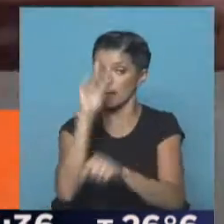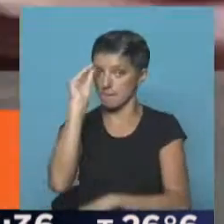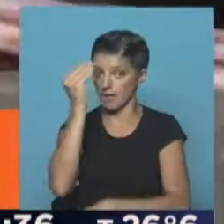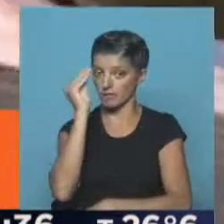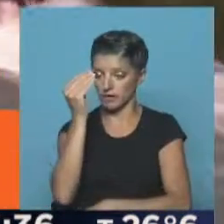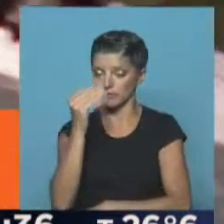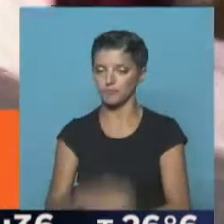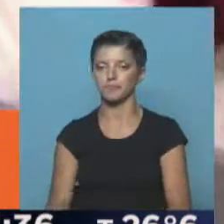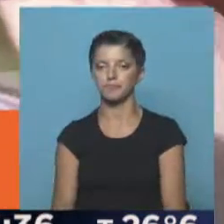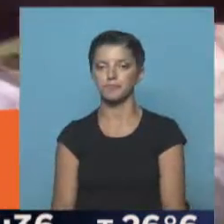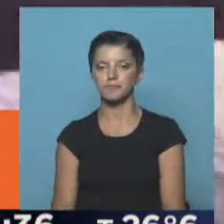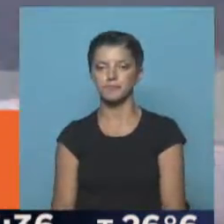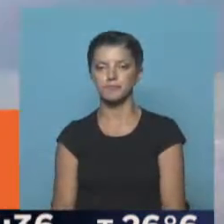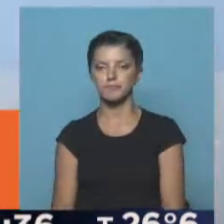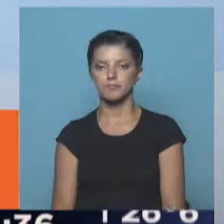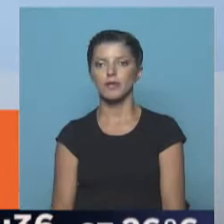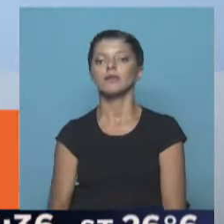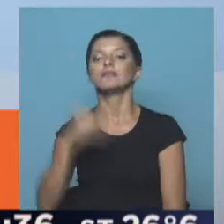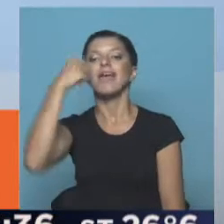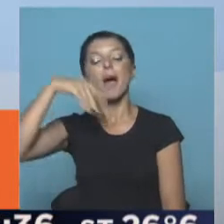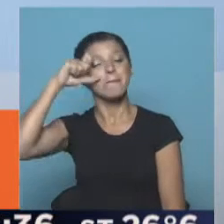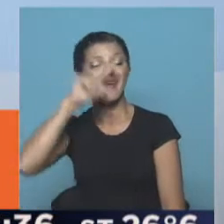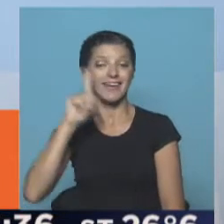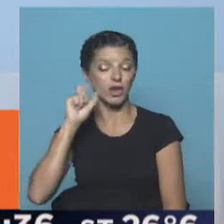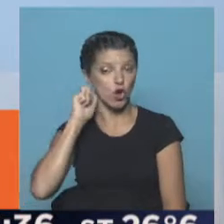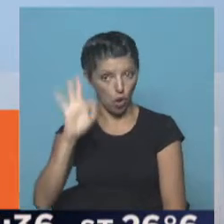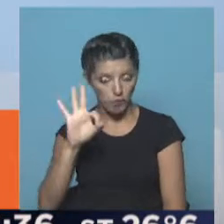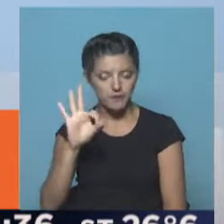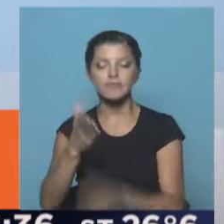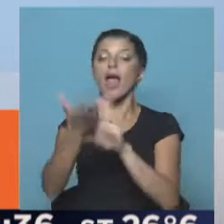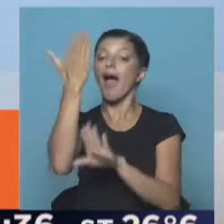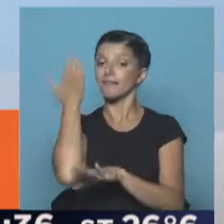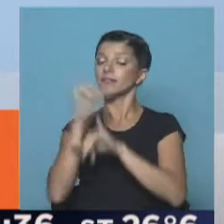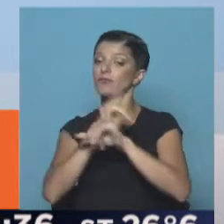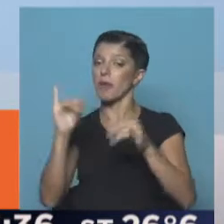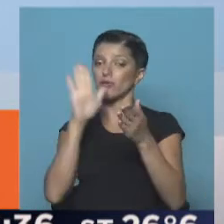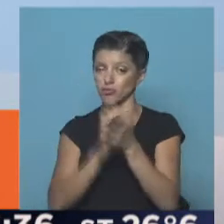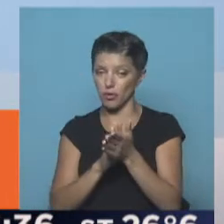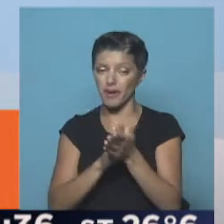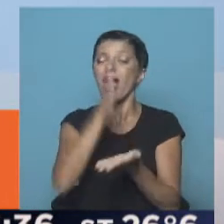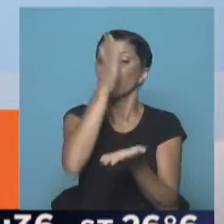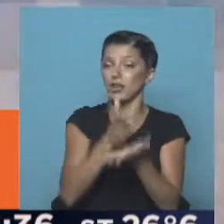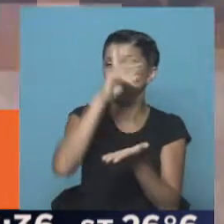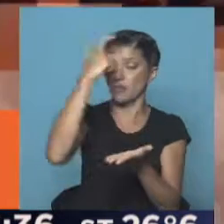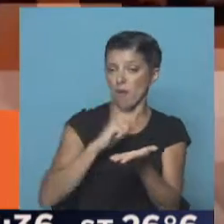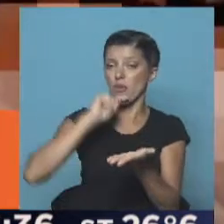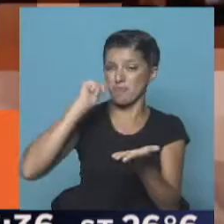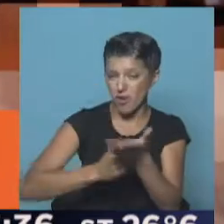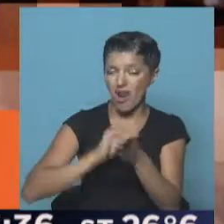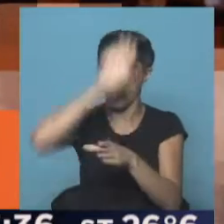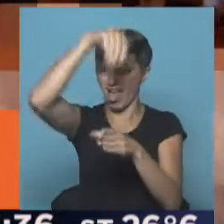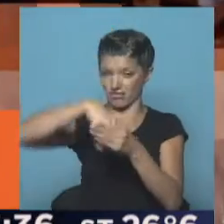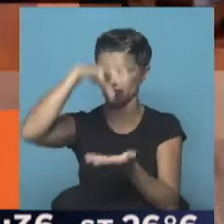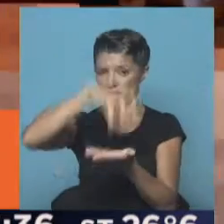El delegado de ACNUD para América Latina, Américo Incalcaterra, había alertado sobre las violaciones a los derechos humanos en las cárceles